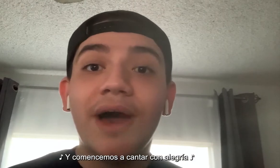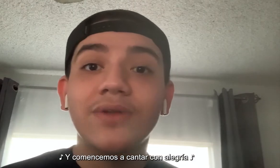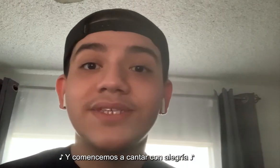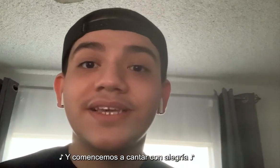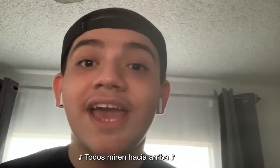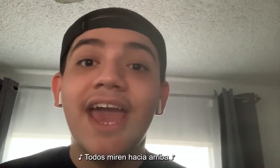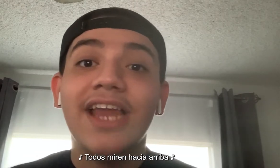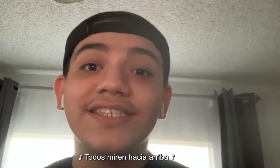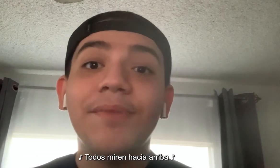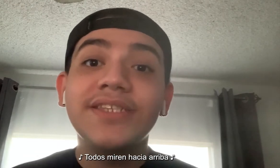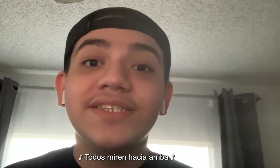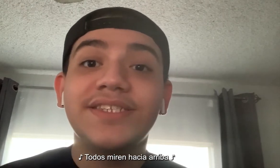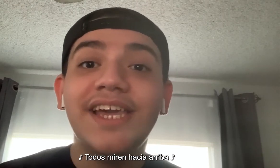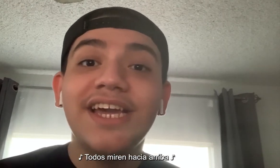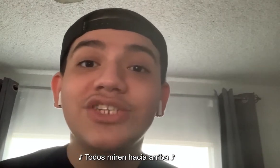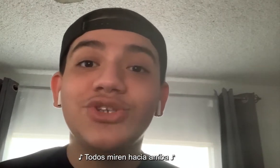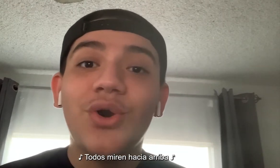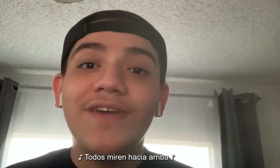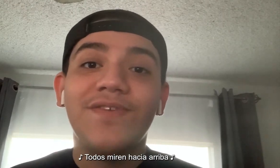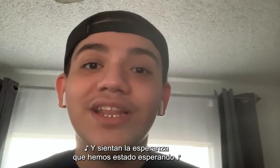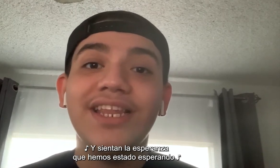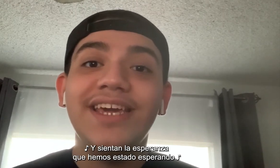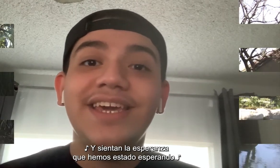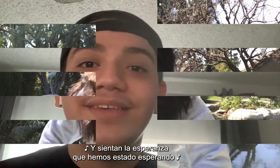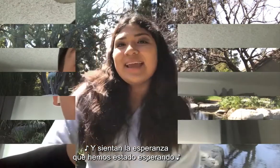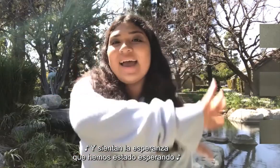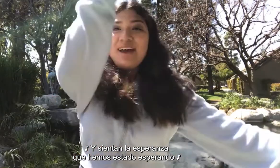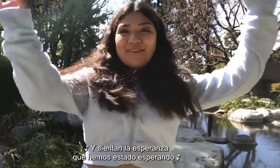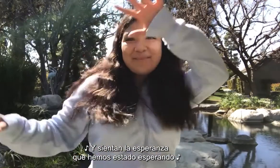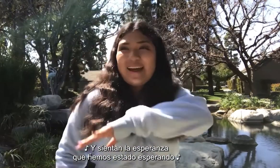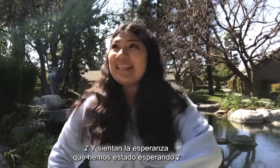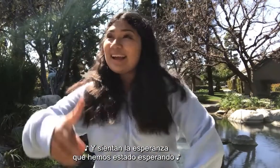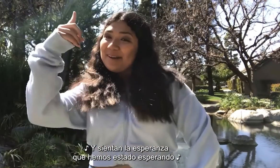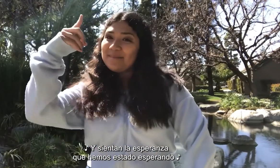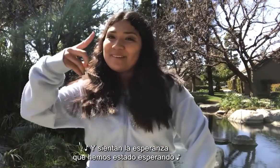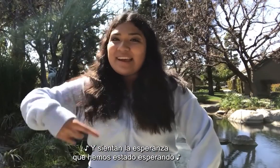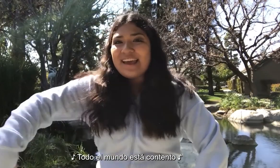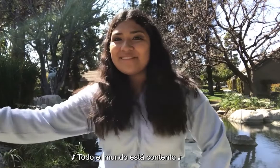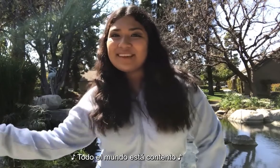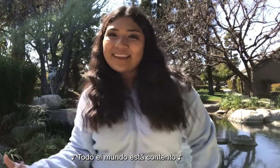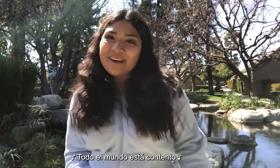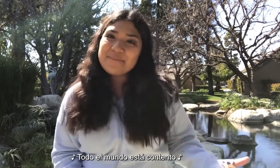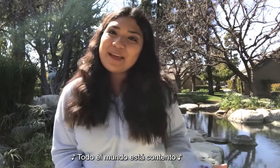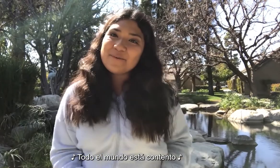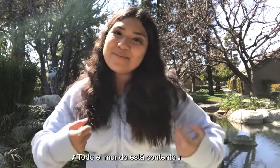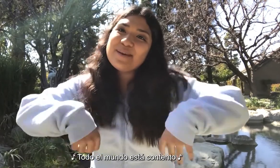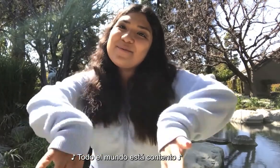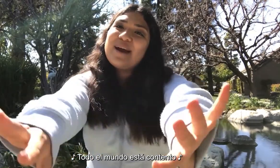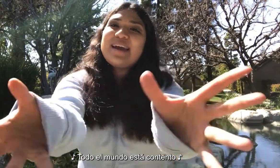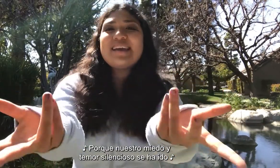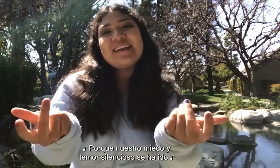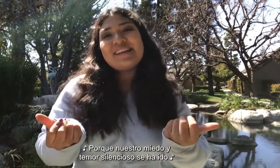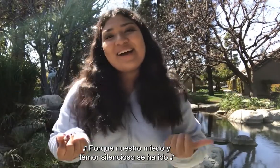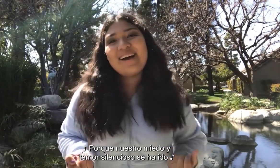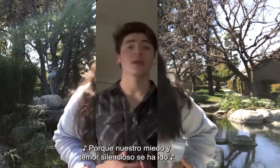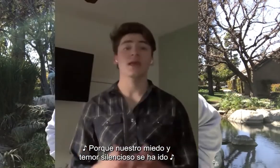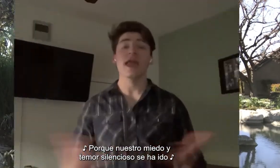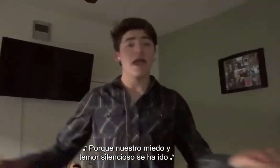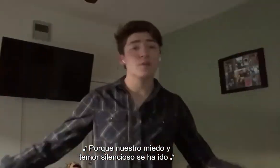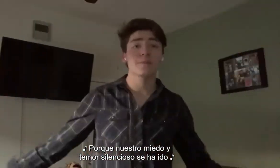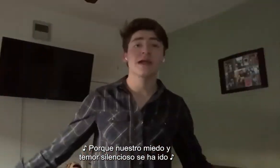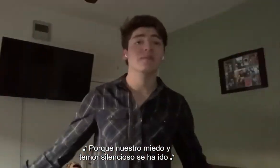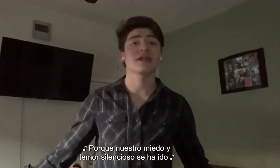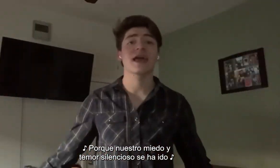Everybody come out and let's commence singing joyfully. Everybody look up, I feel the hope that we've been waiting